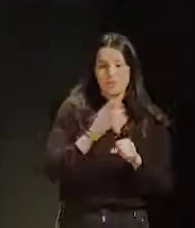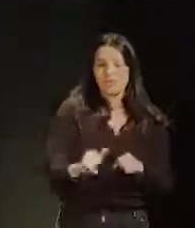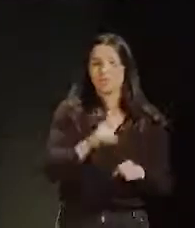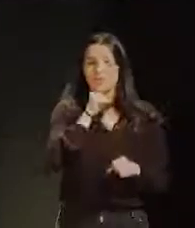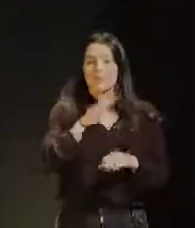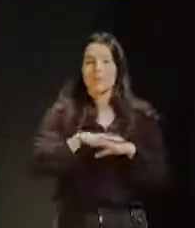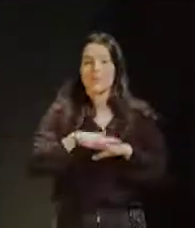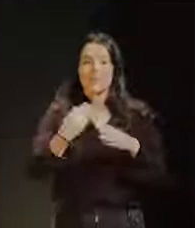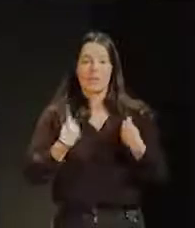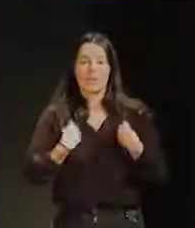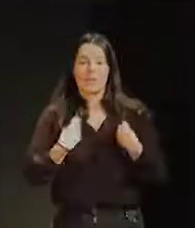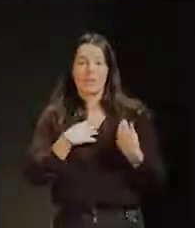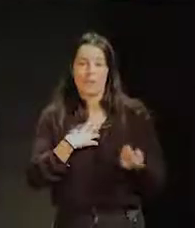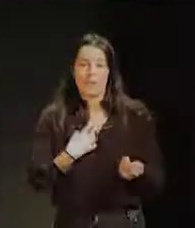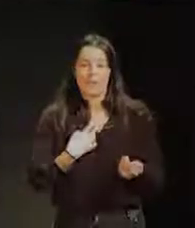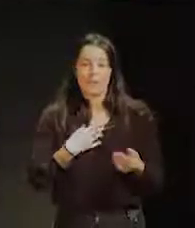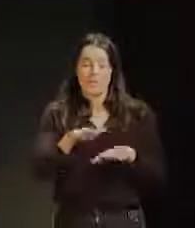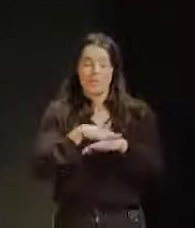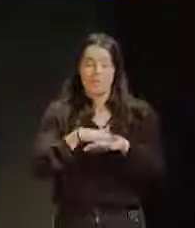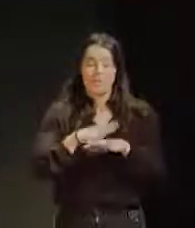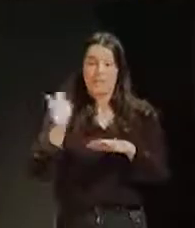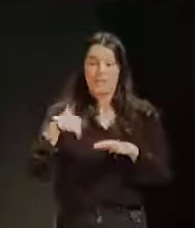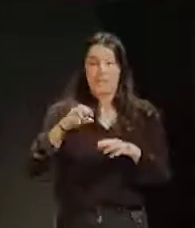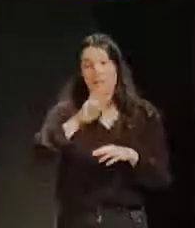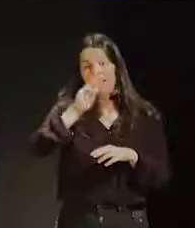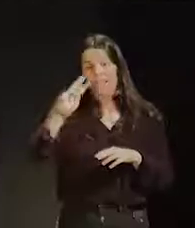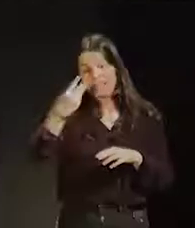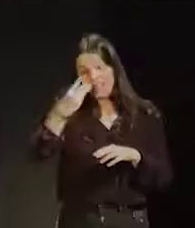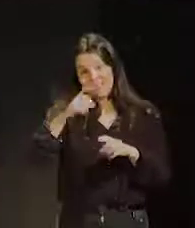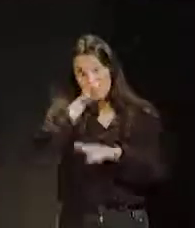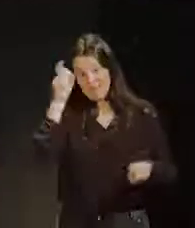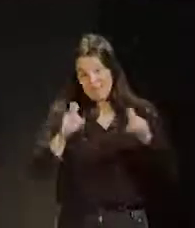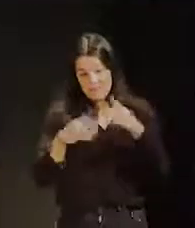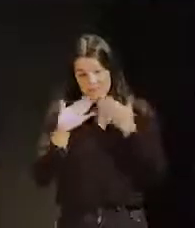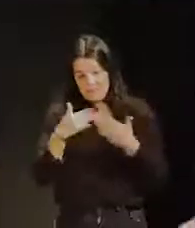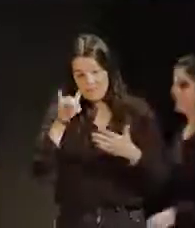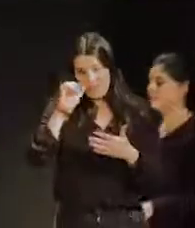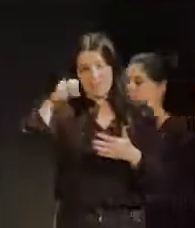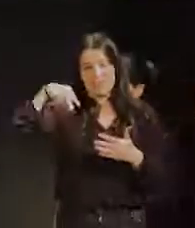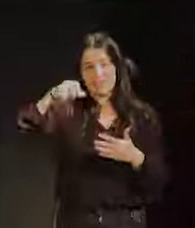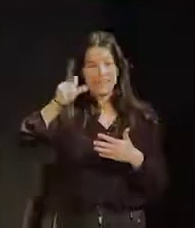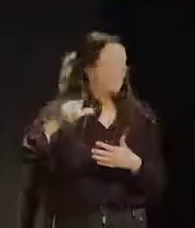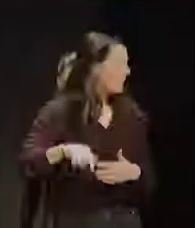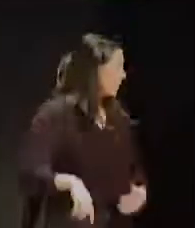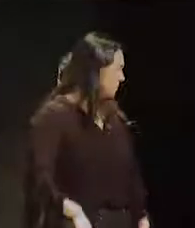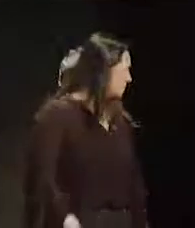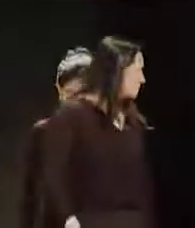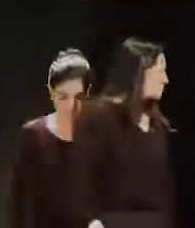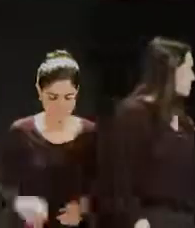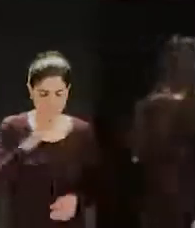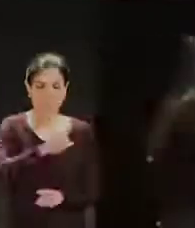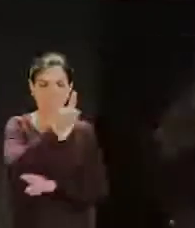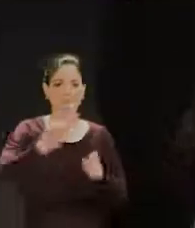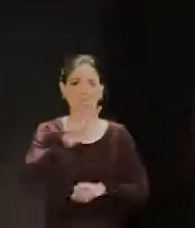sencillamente. Perdona, nos metemos ya en la tercera pregunta. Gracias, Janel. Nos metemos en la tercera pregunta, que